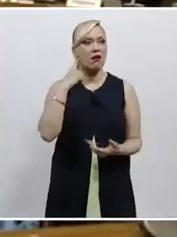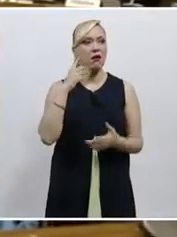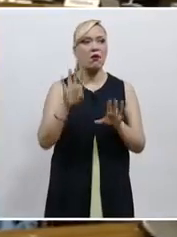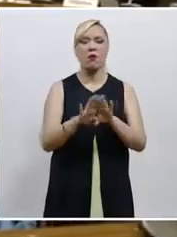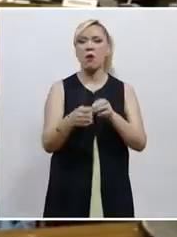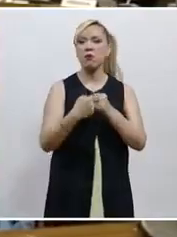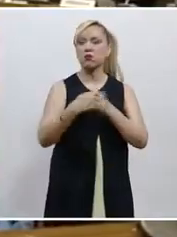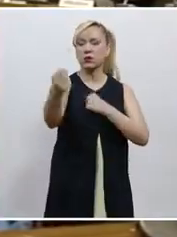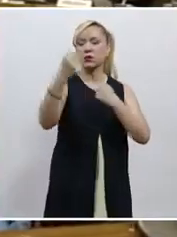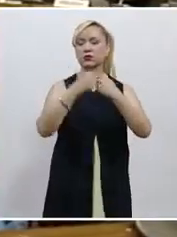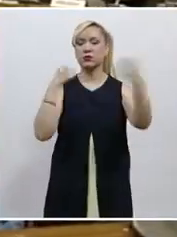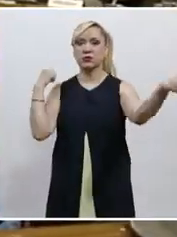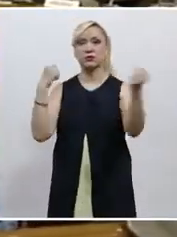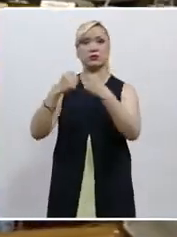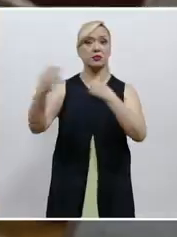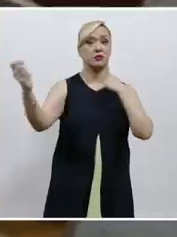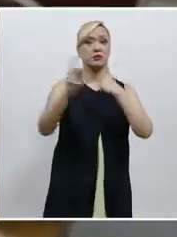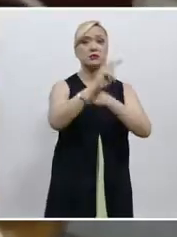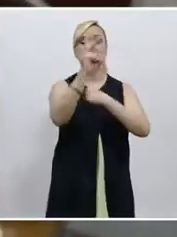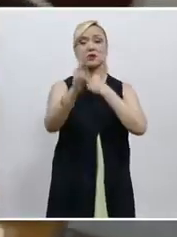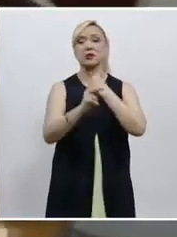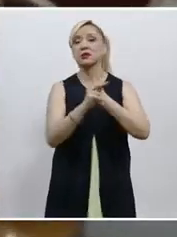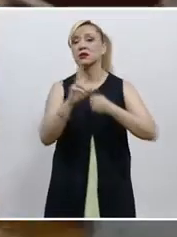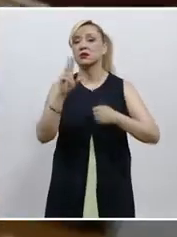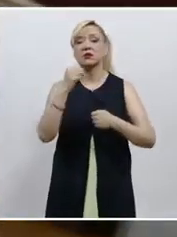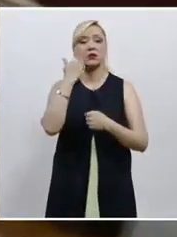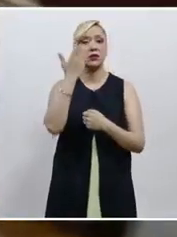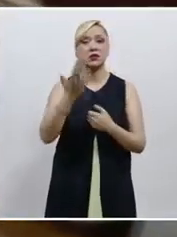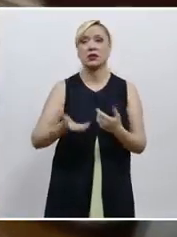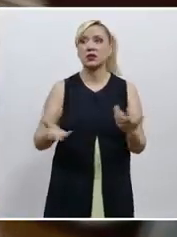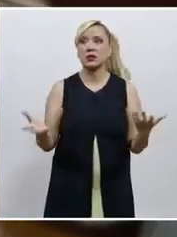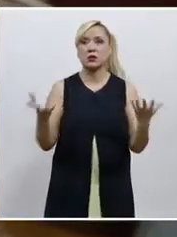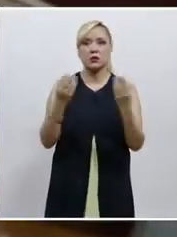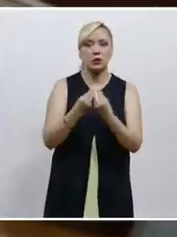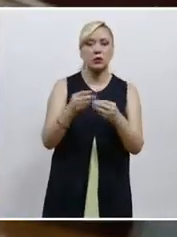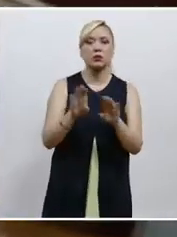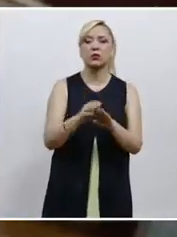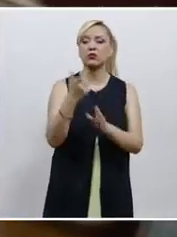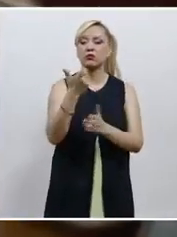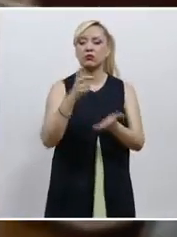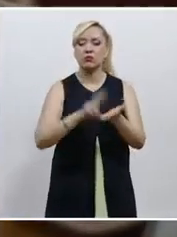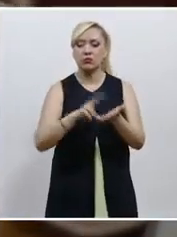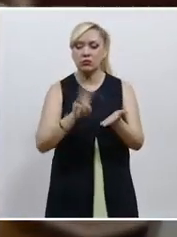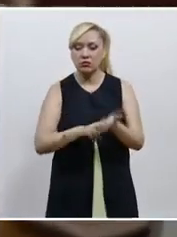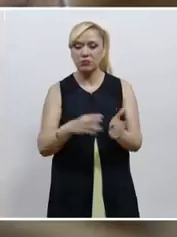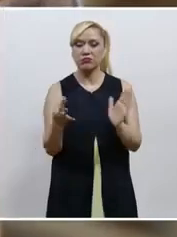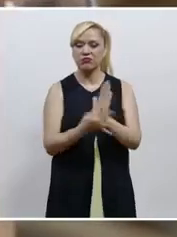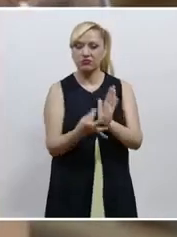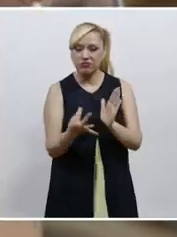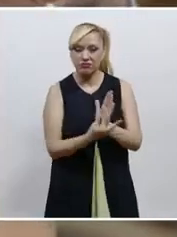fragmentación geoeconómica sobre los precios de las materias primas y el comercio